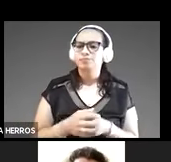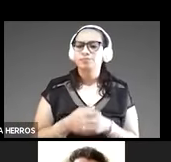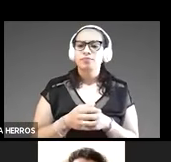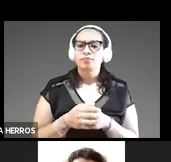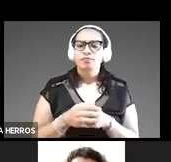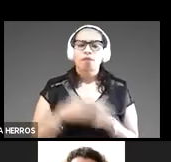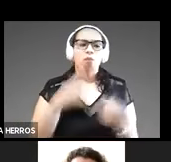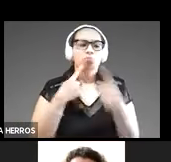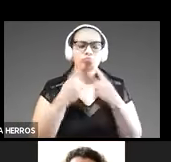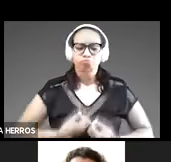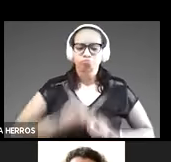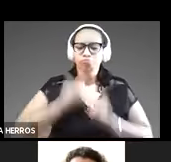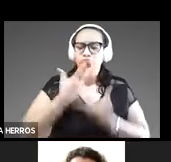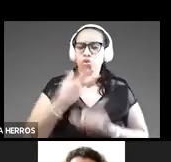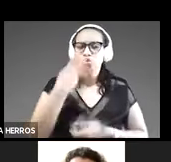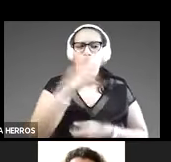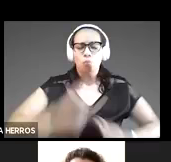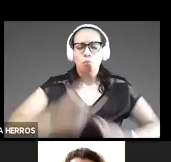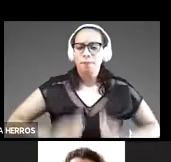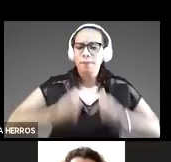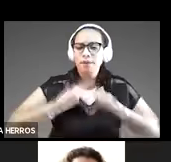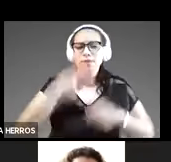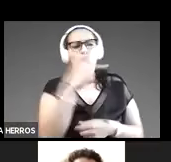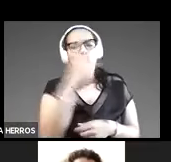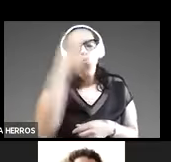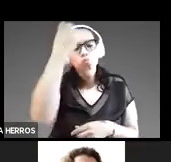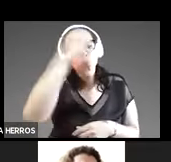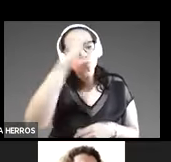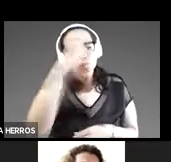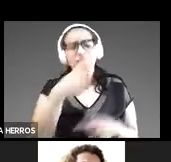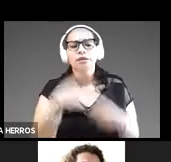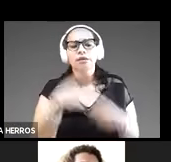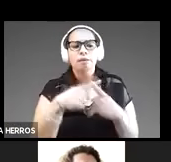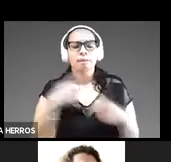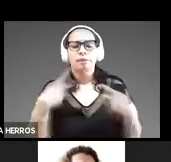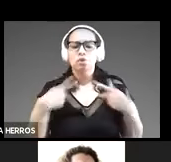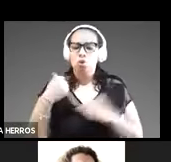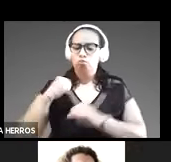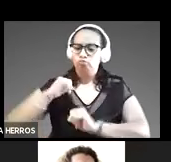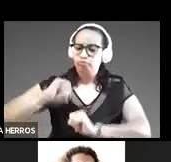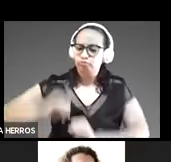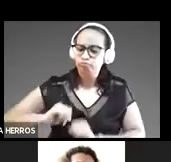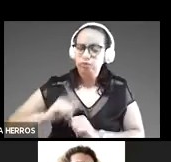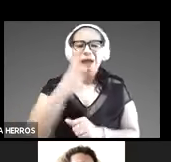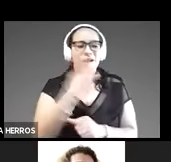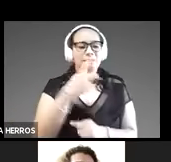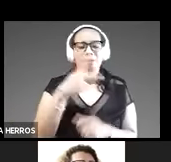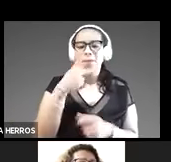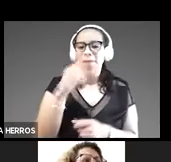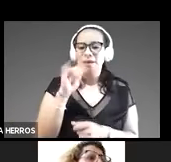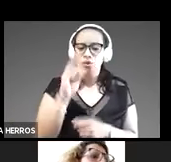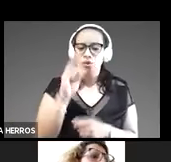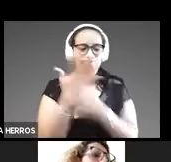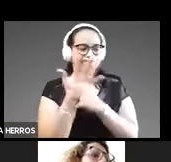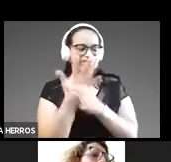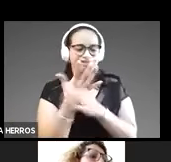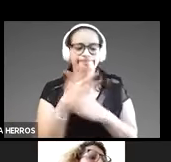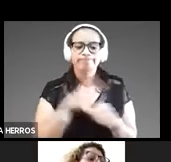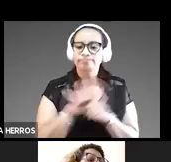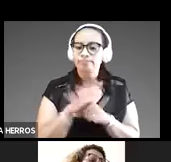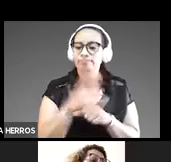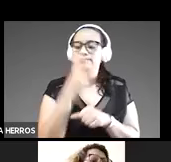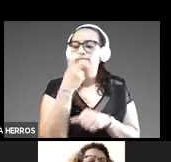de su vida, de sus experiencias con los titulares, es esto que decía Pato sobre este paradigma de